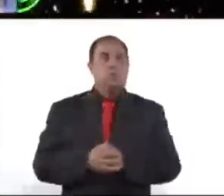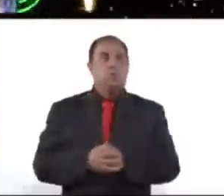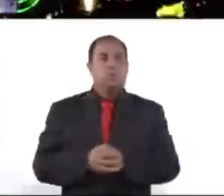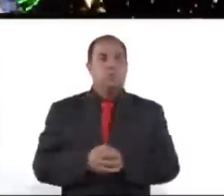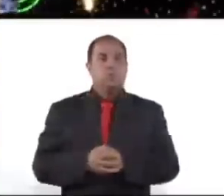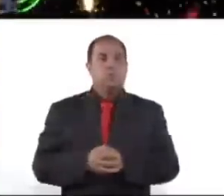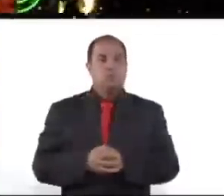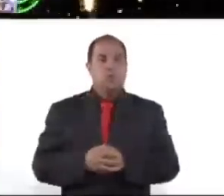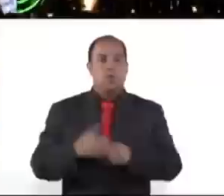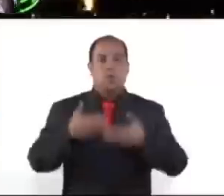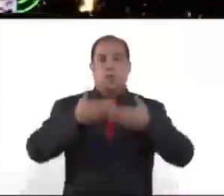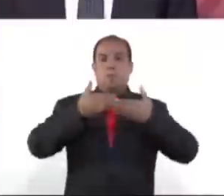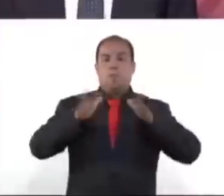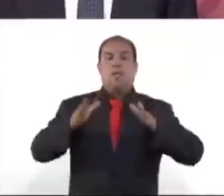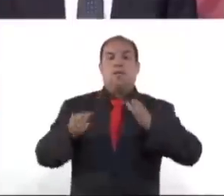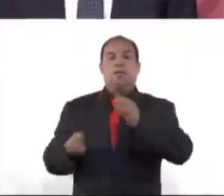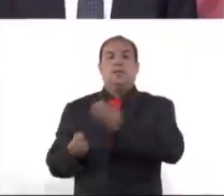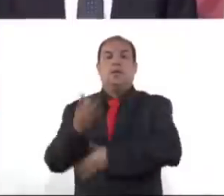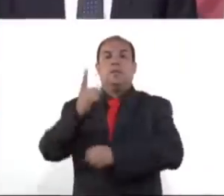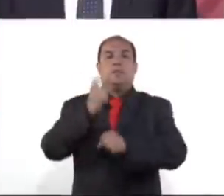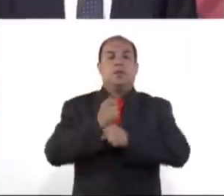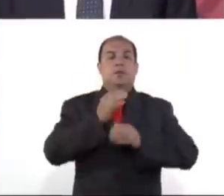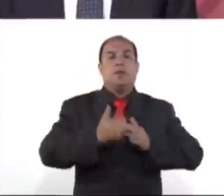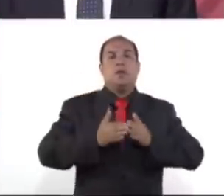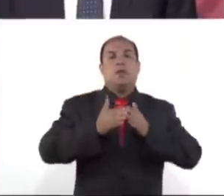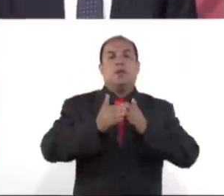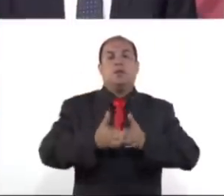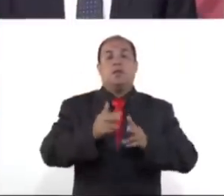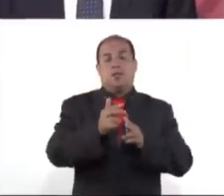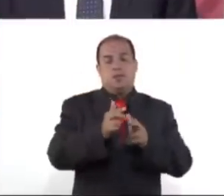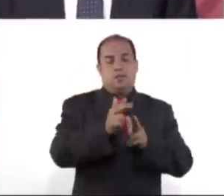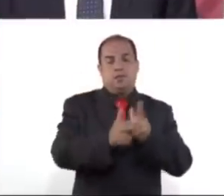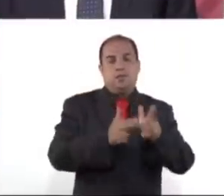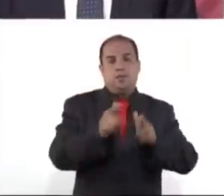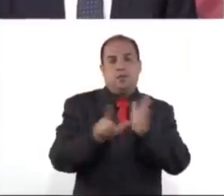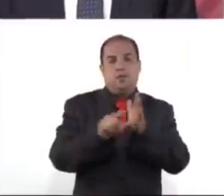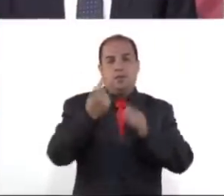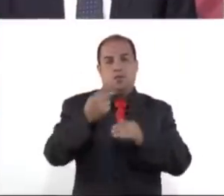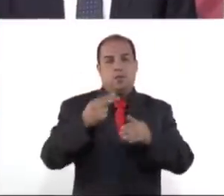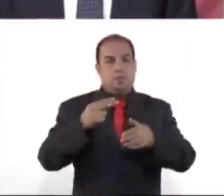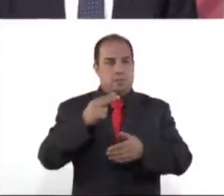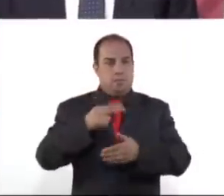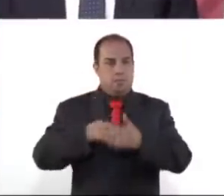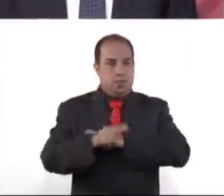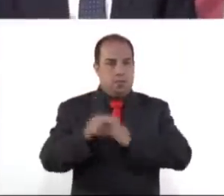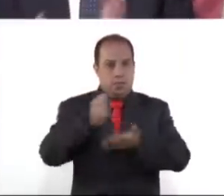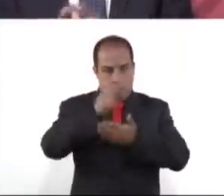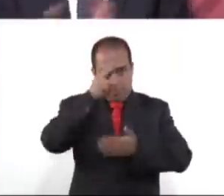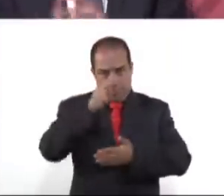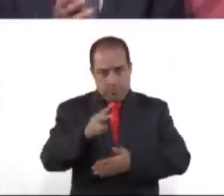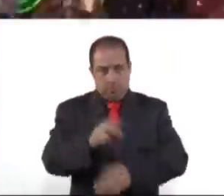El banderazo De salida Del primer tren De la línea 1 Del metro De la ciudad De México